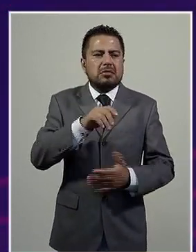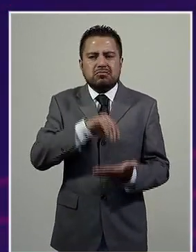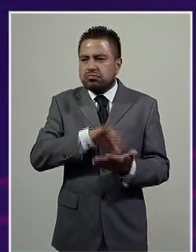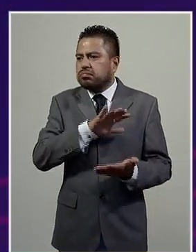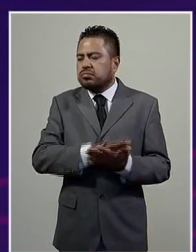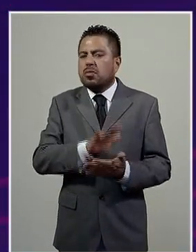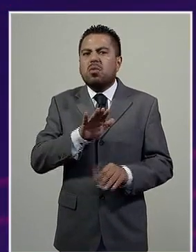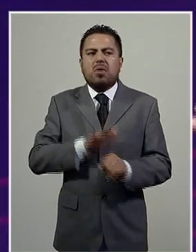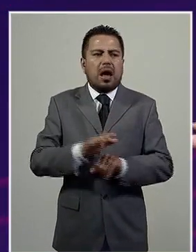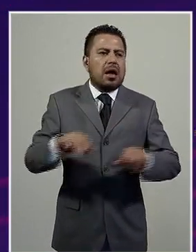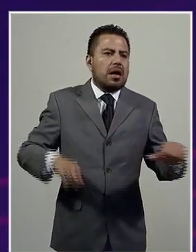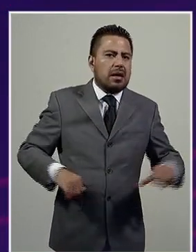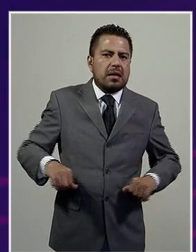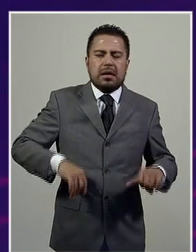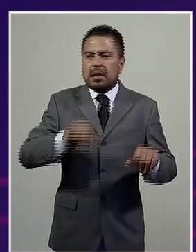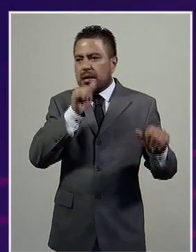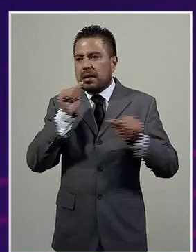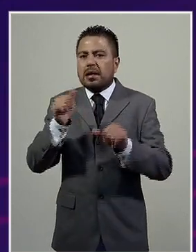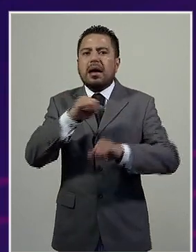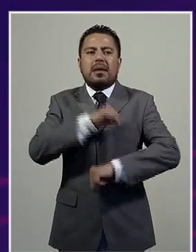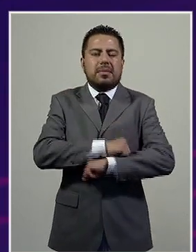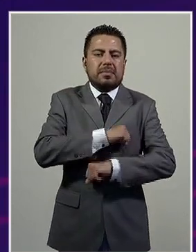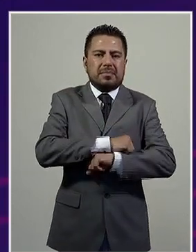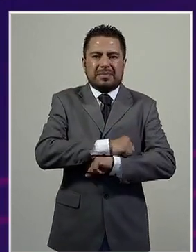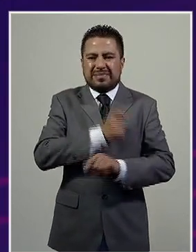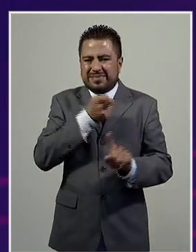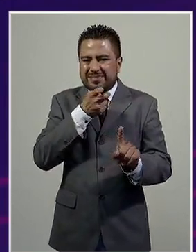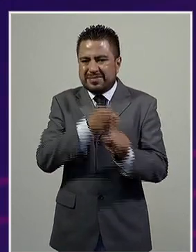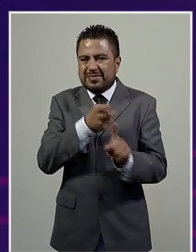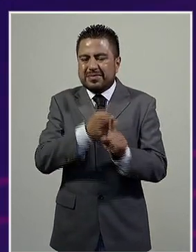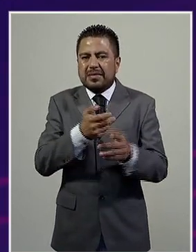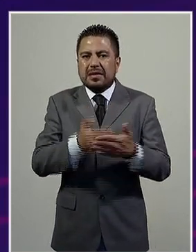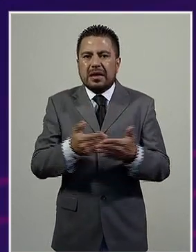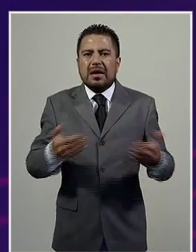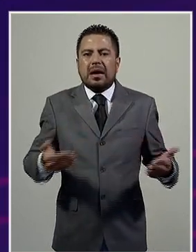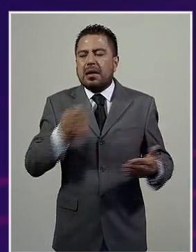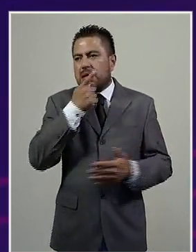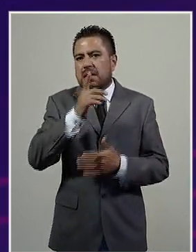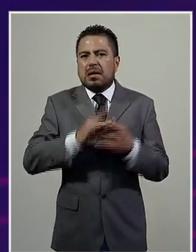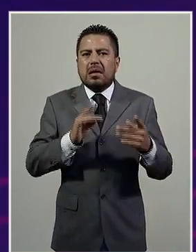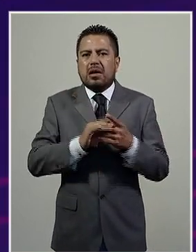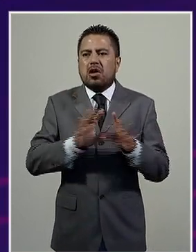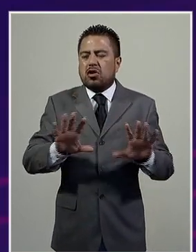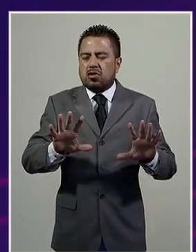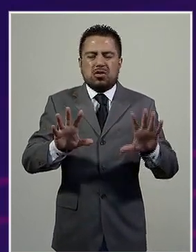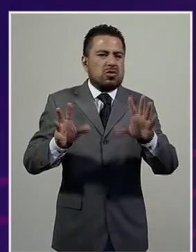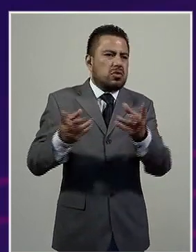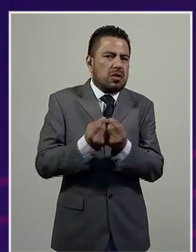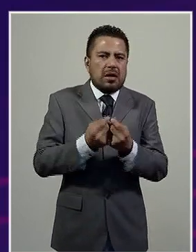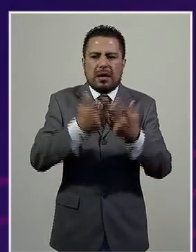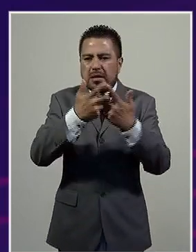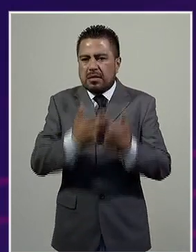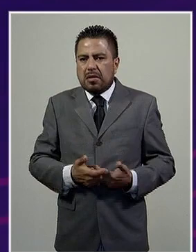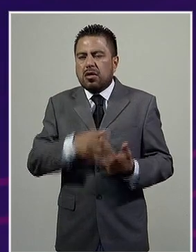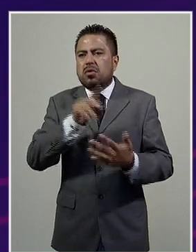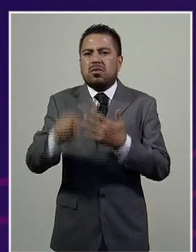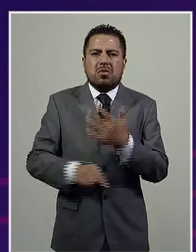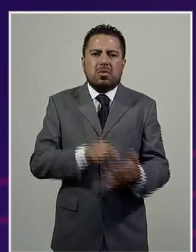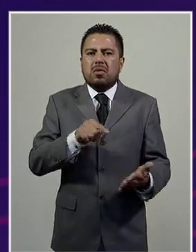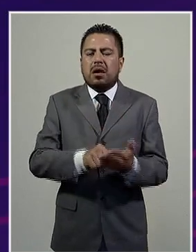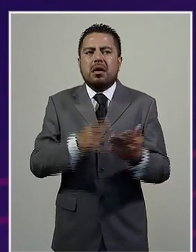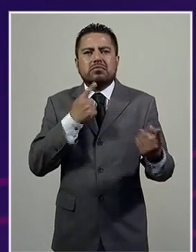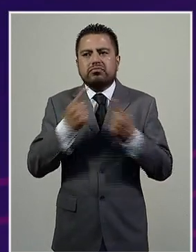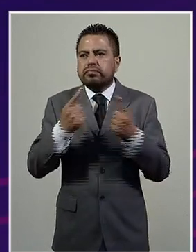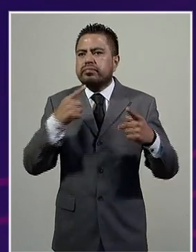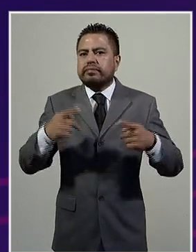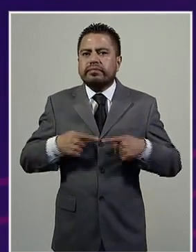que tienes y además atiendes en la ventanilla. Entonces, digamos, replicas en la empresa, en el espacio de interacción